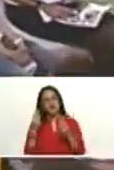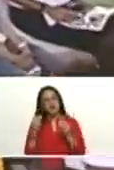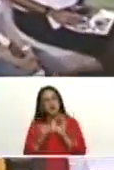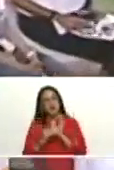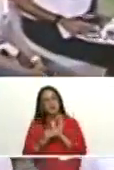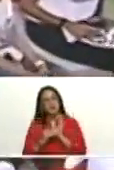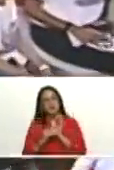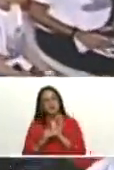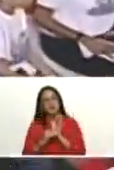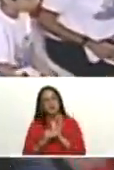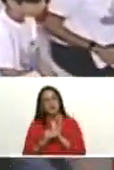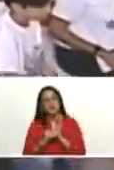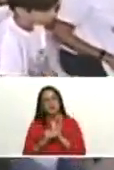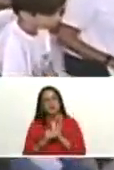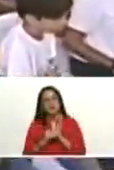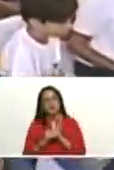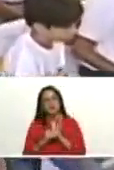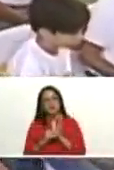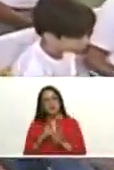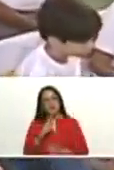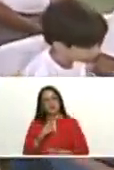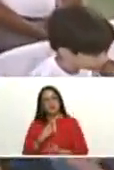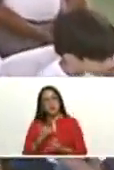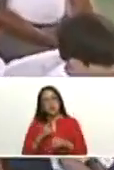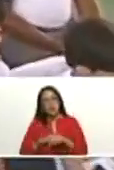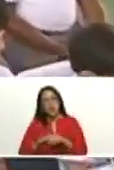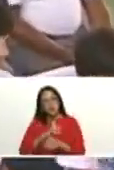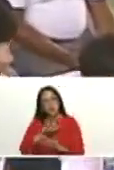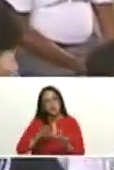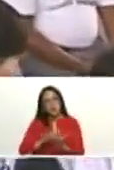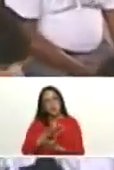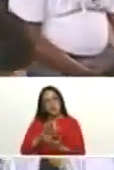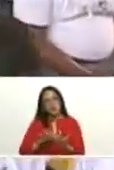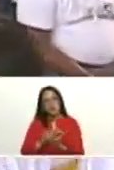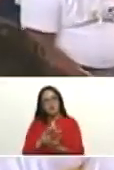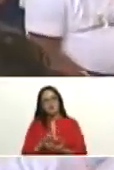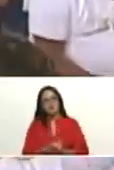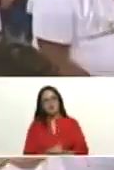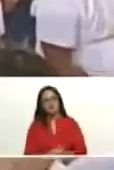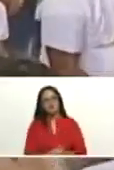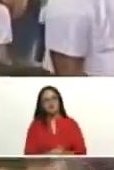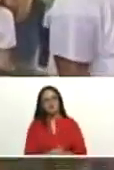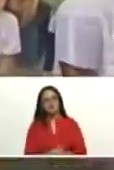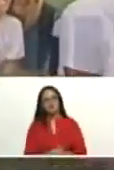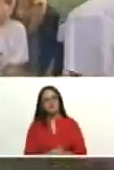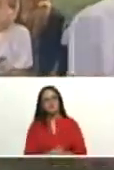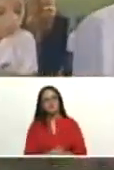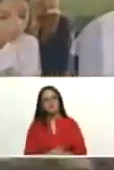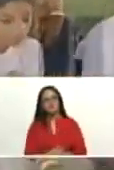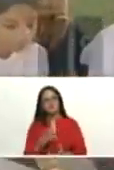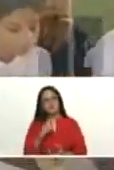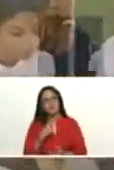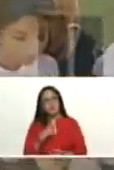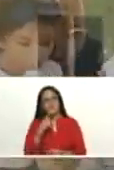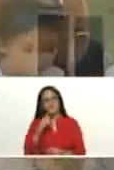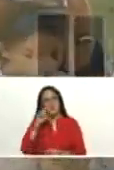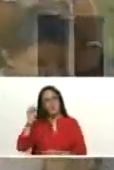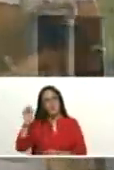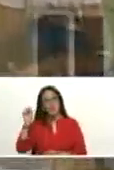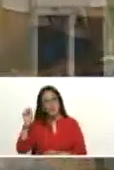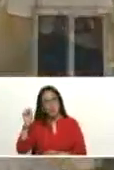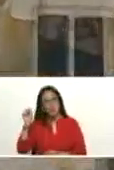oportunidades, me decía en momentos de dificultades, me decía Nicolás, en